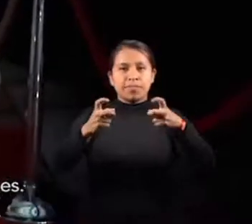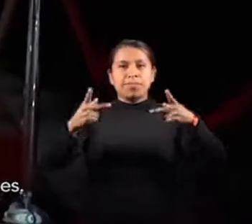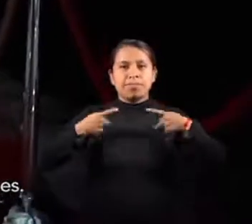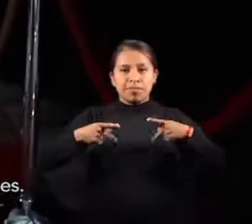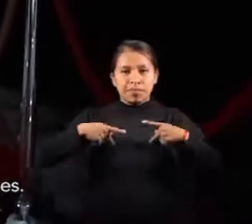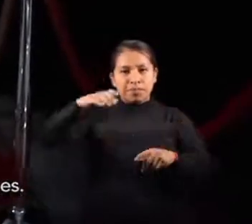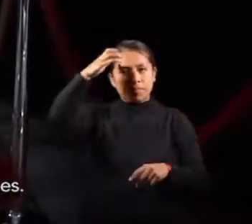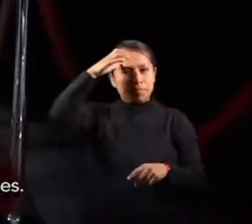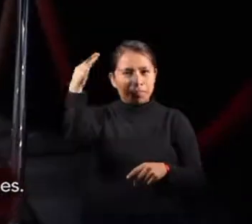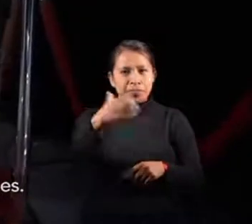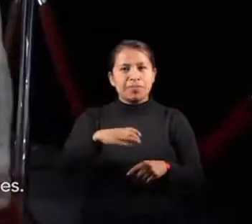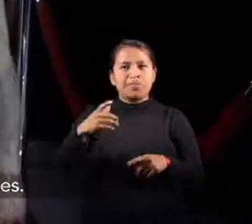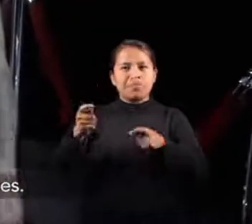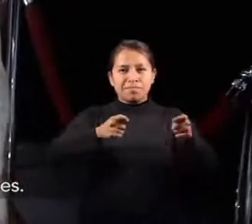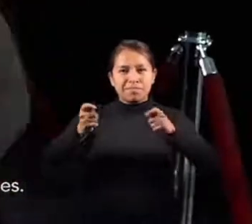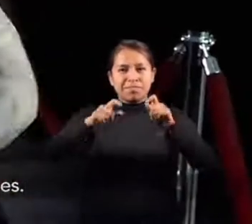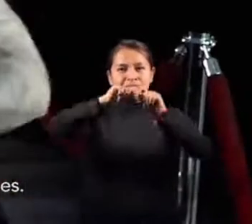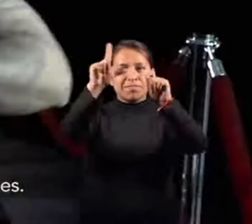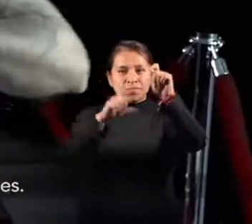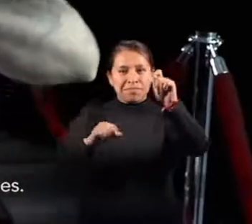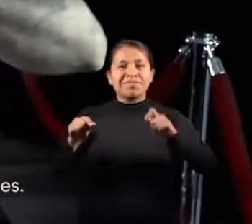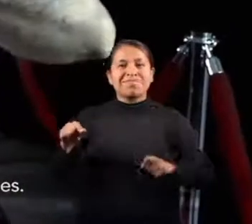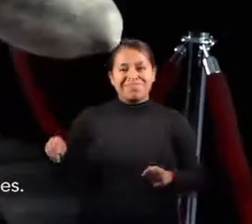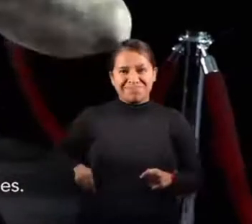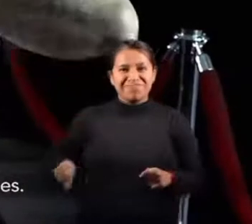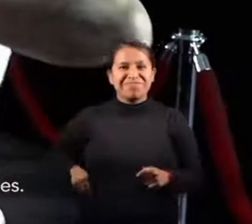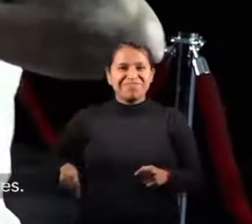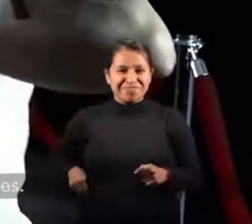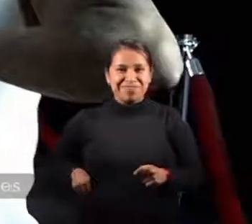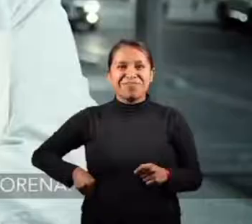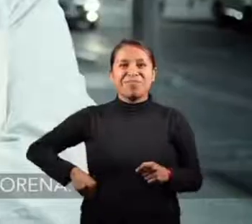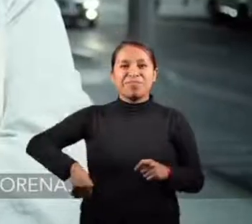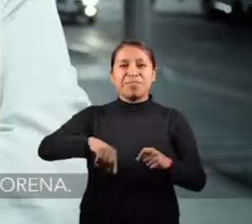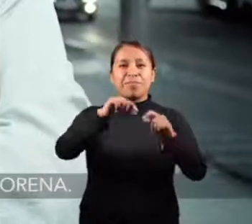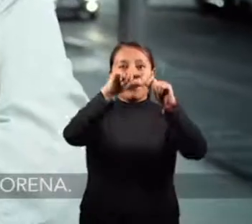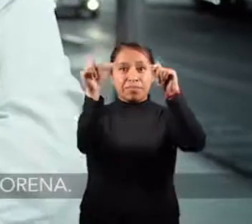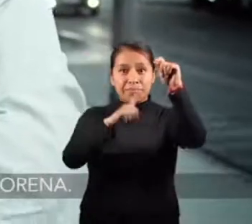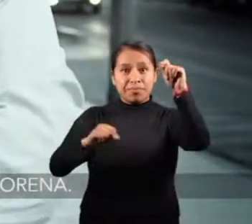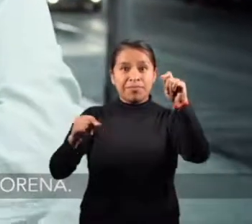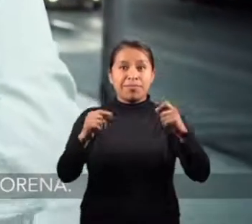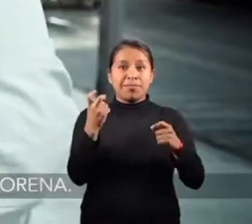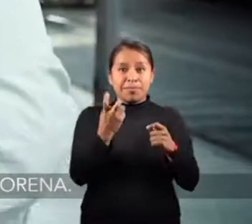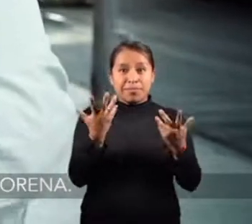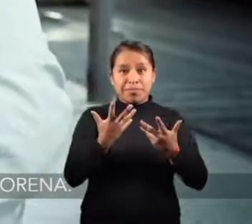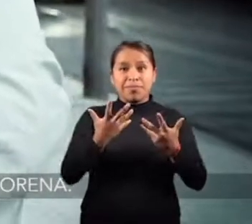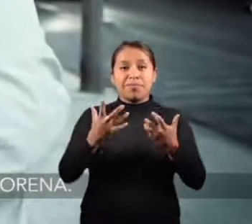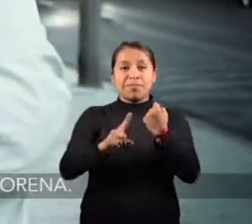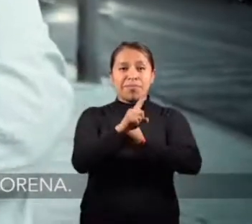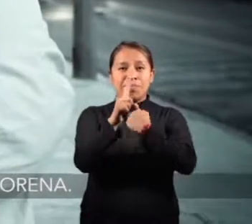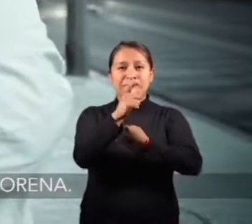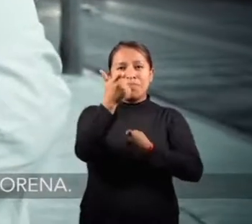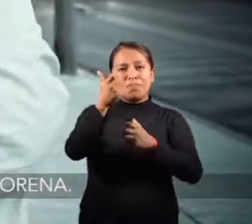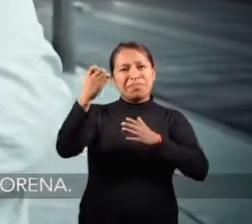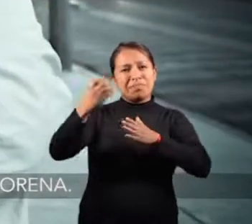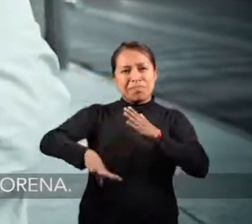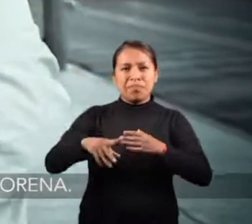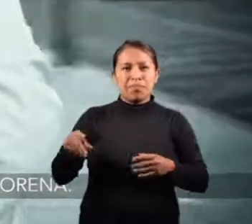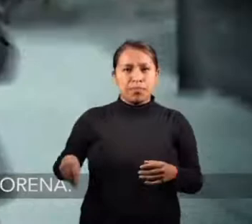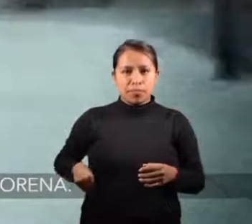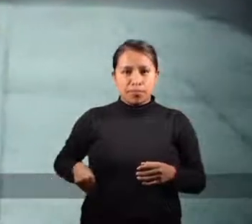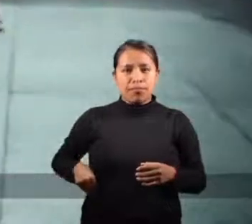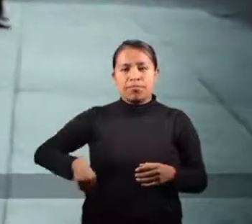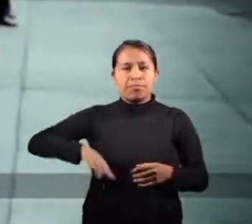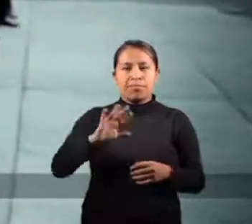dejar que el crimen organizado controle el país, sí lo es. La crisis económica del 2020 no fue culpa de